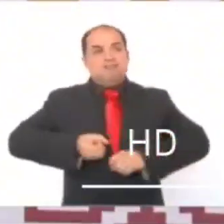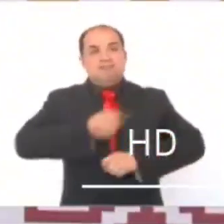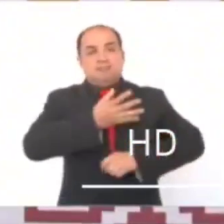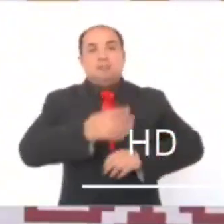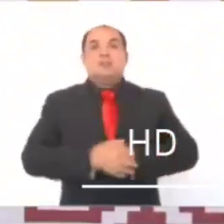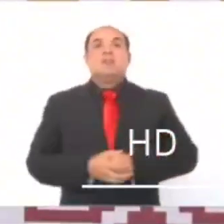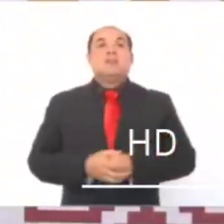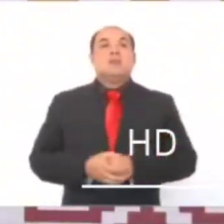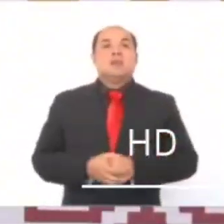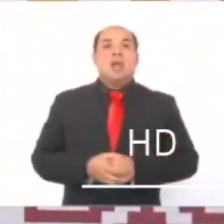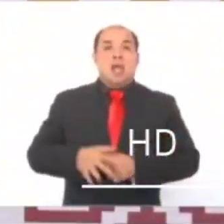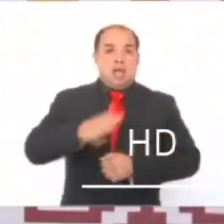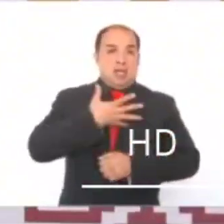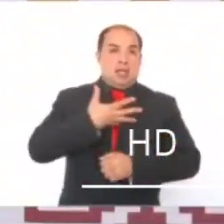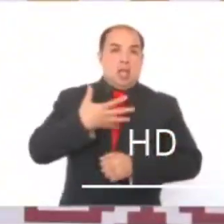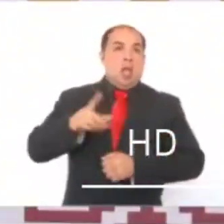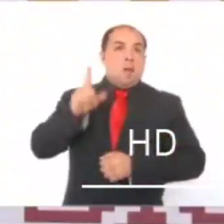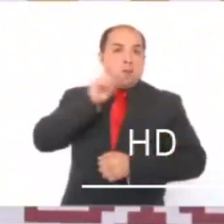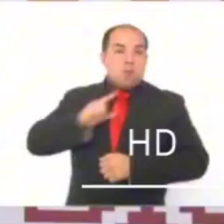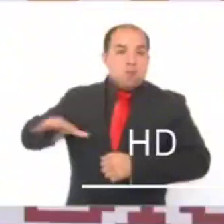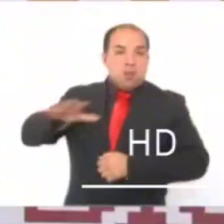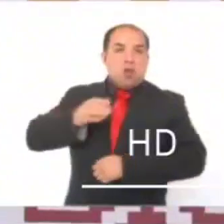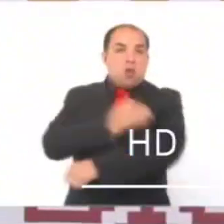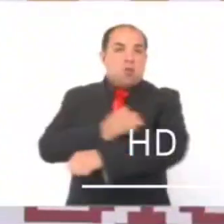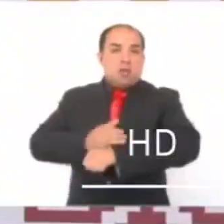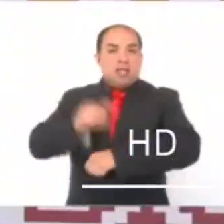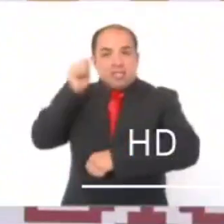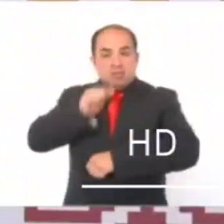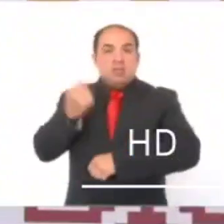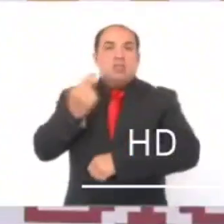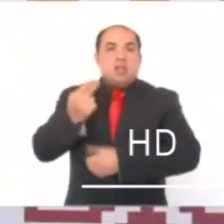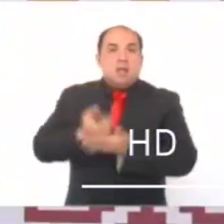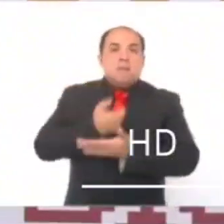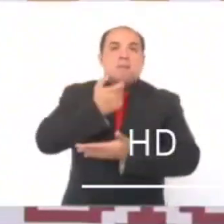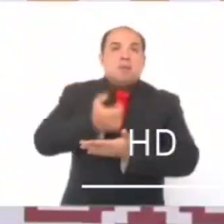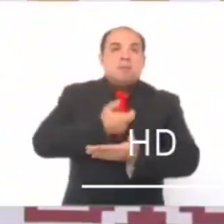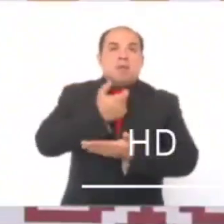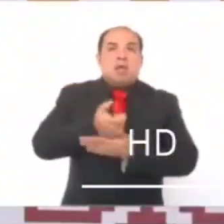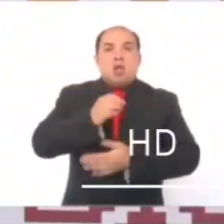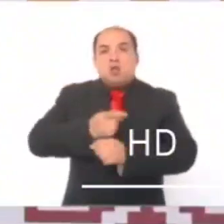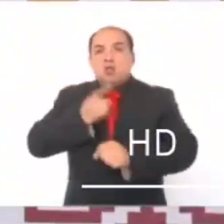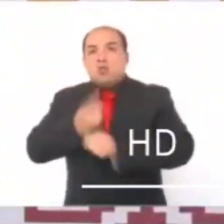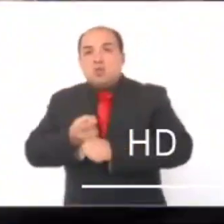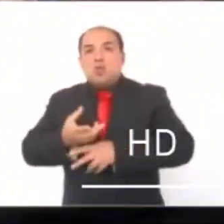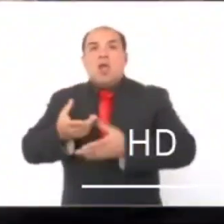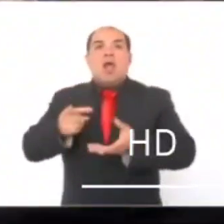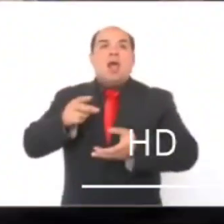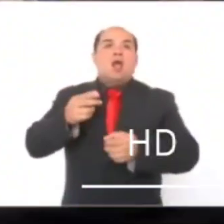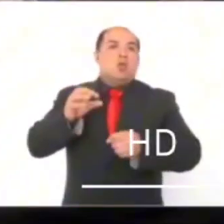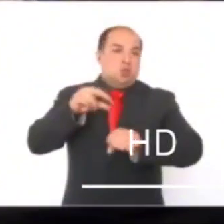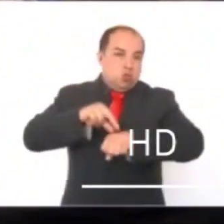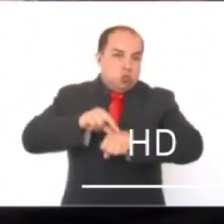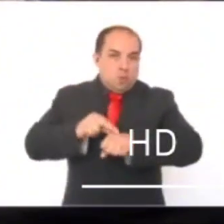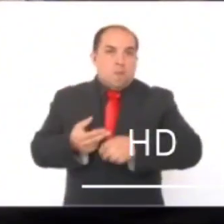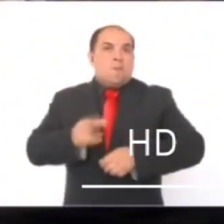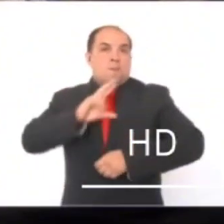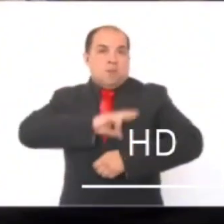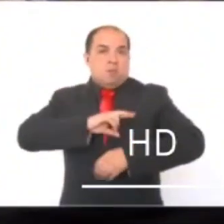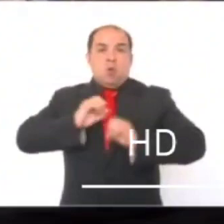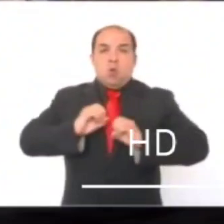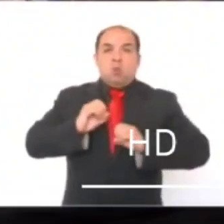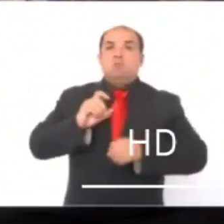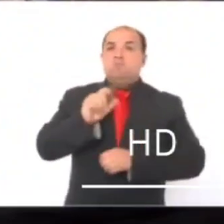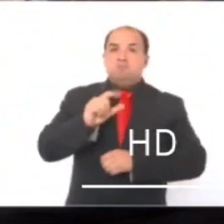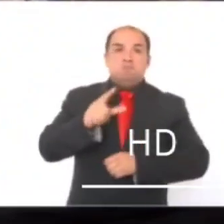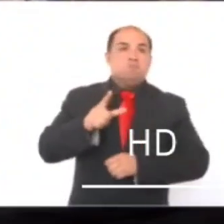mujeres víctimas, siempre tuvieron que costearse a través de opciones privadas o las mismas opciones